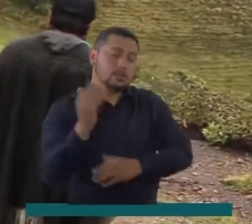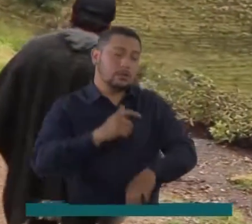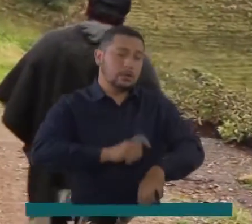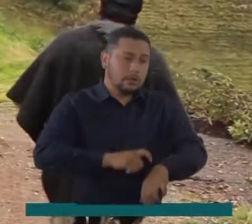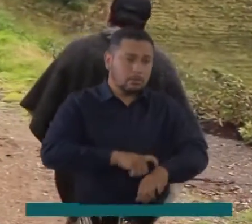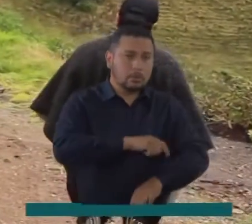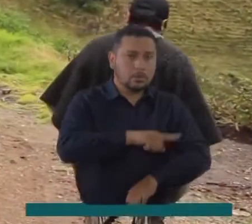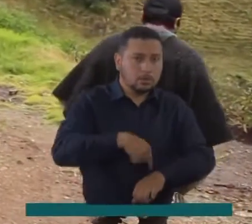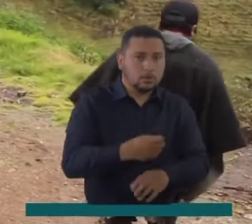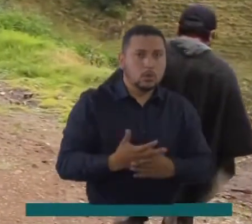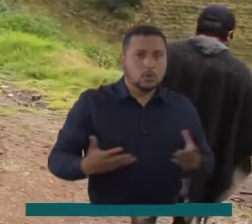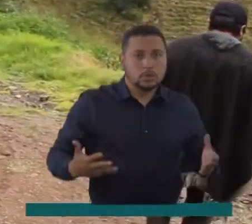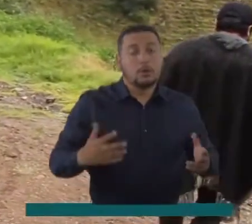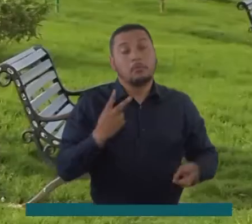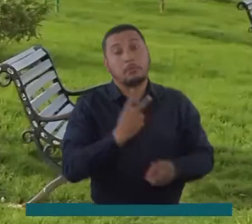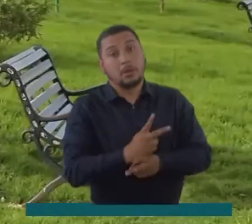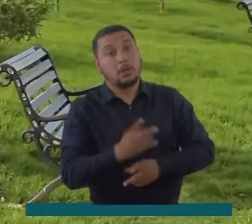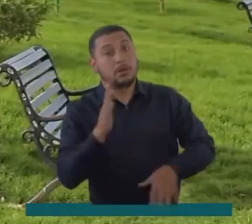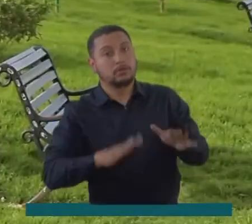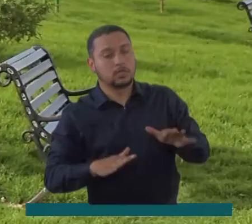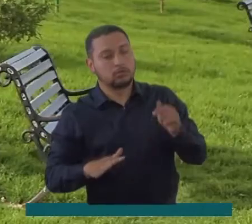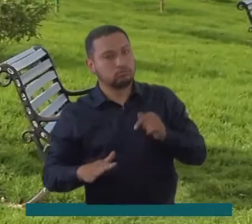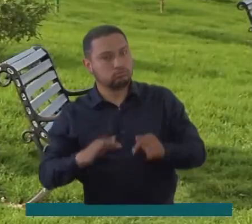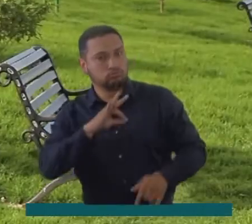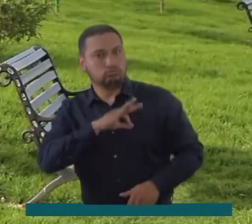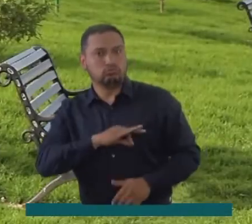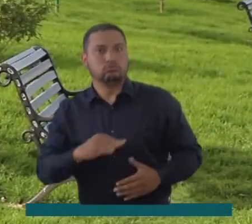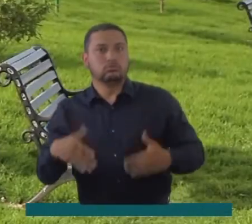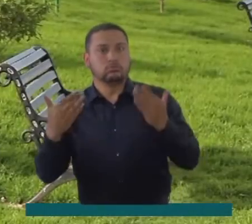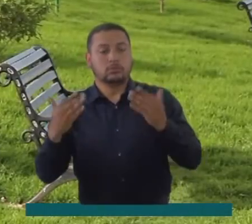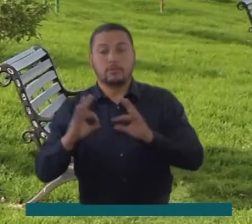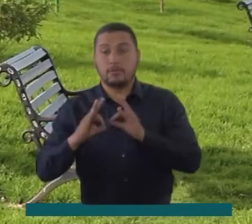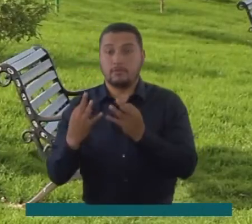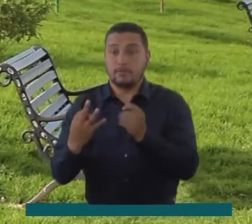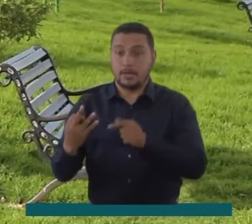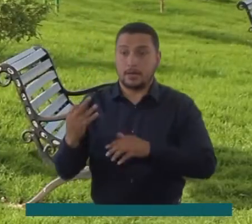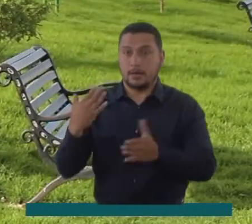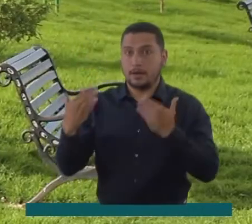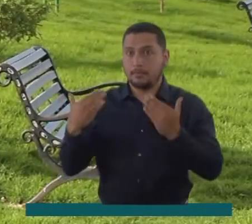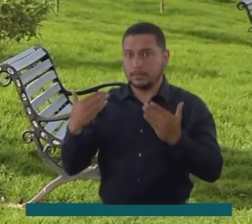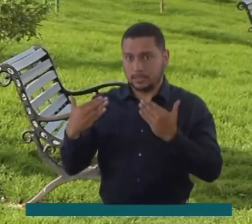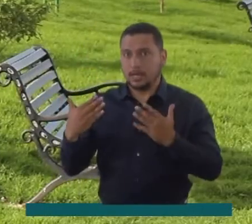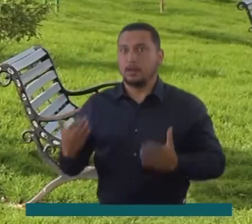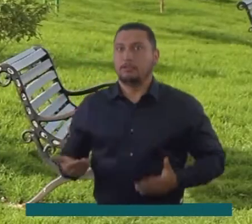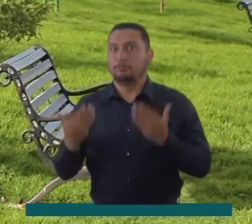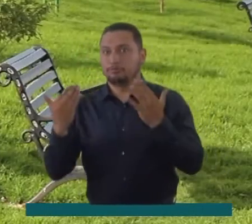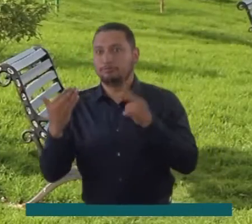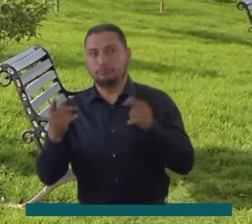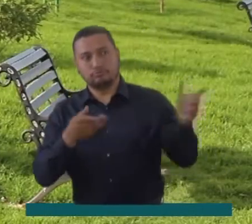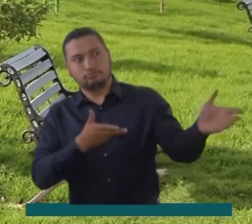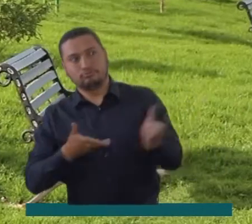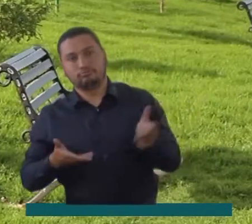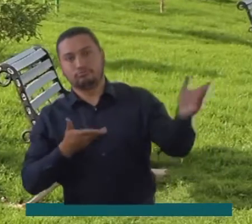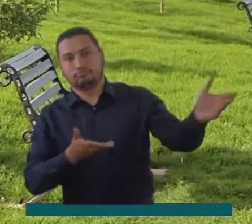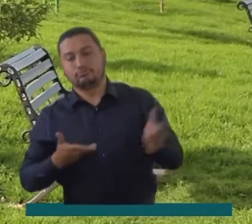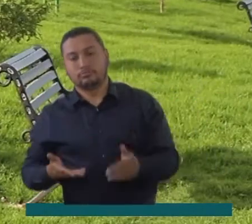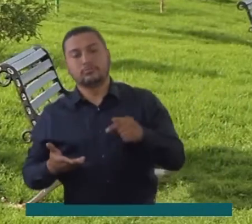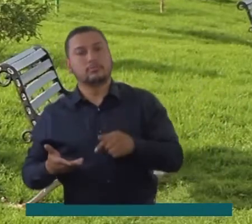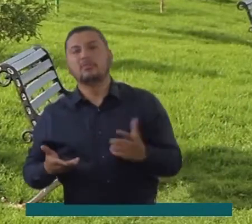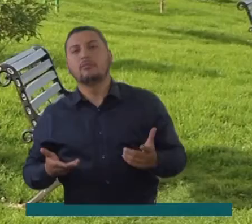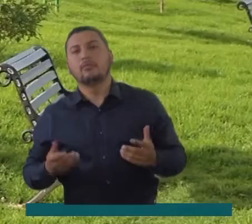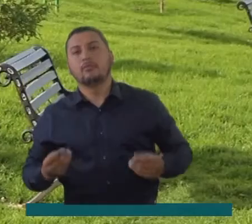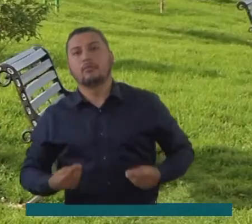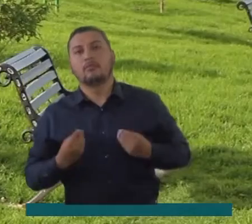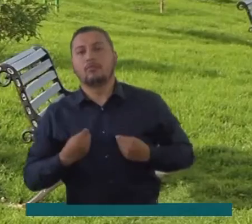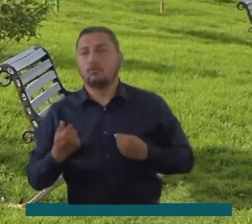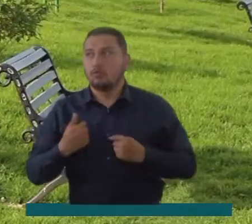y a veces resulta peligroso. Las familias campesinas que más están beneficiando con el uso de la energía solar para poder cocinar sus alimentos